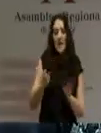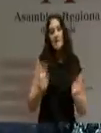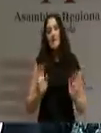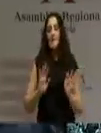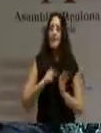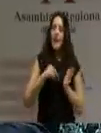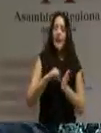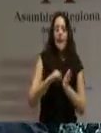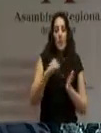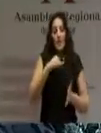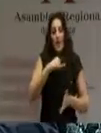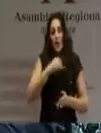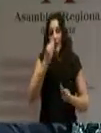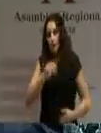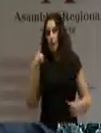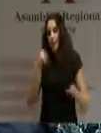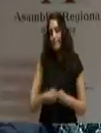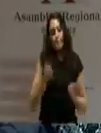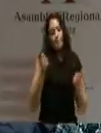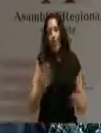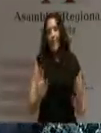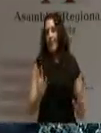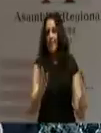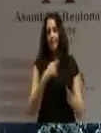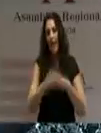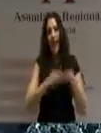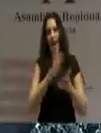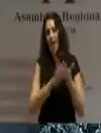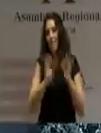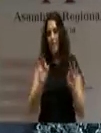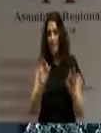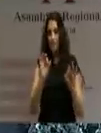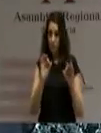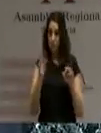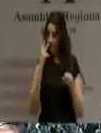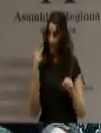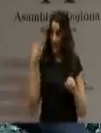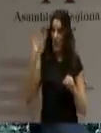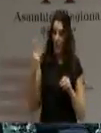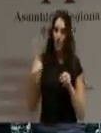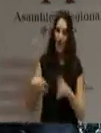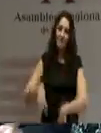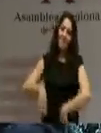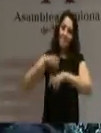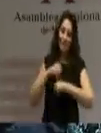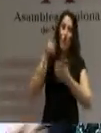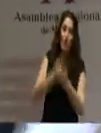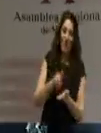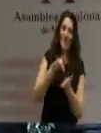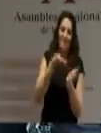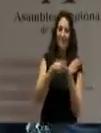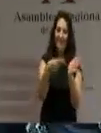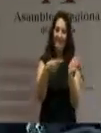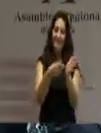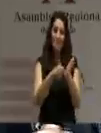deuda histórica con carácter retroactivo ni hablar. Lógicamente ya era el momento de llevar el traje de reivindicar, que solo se lo ponen cuando